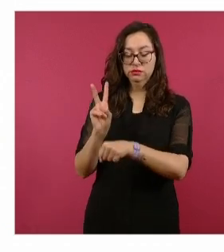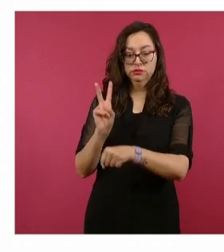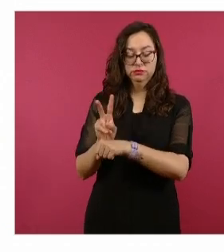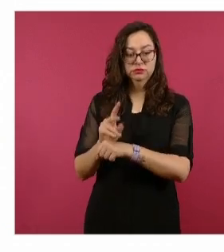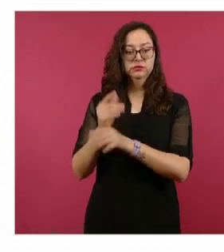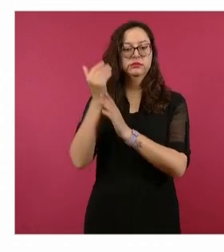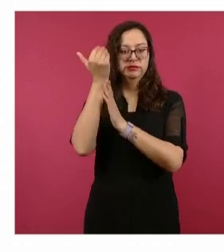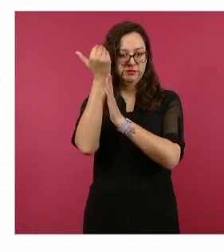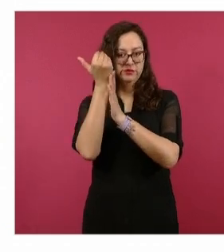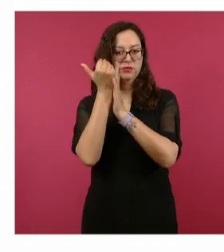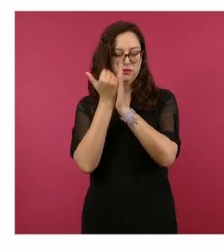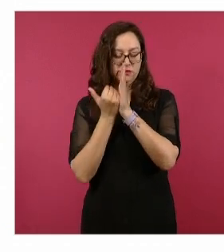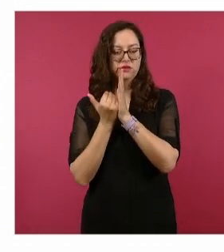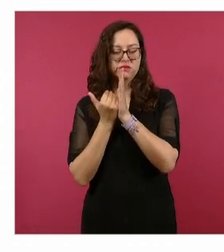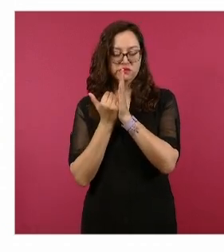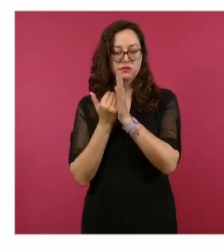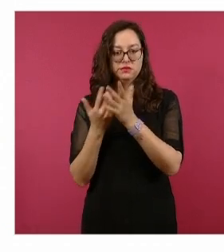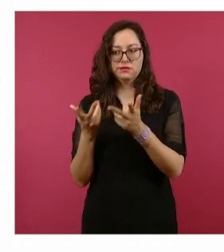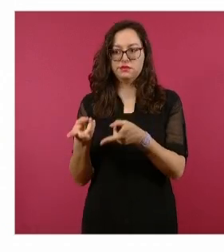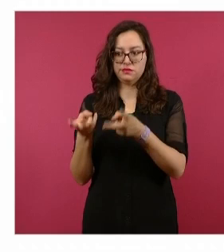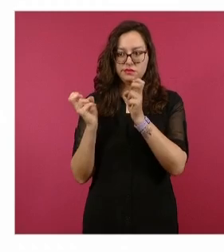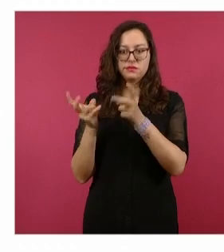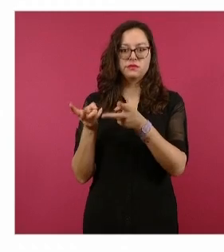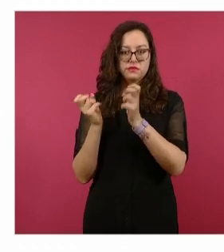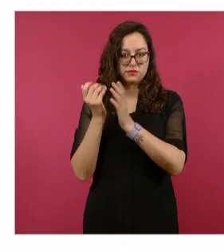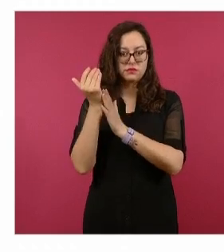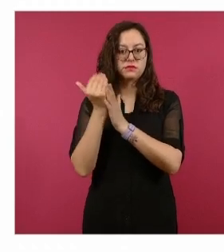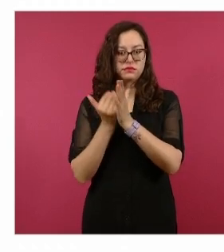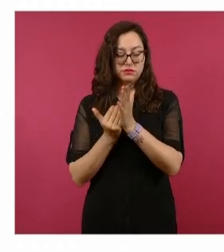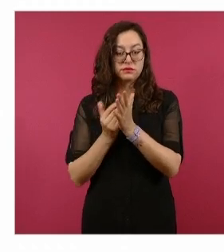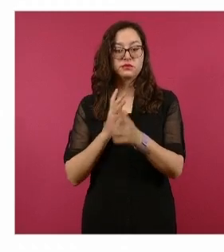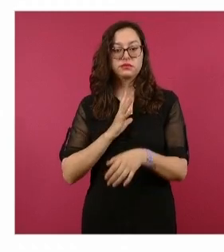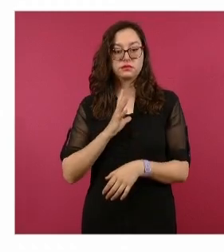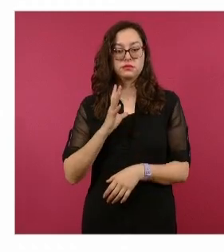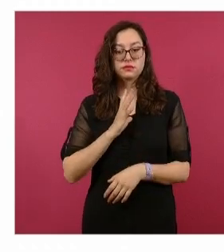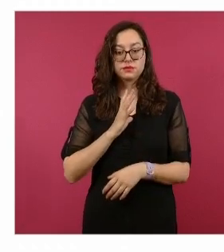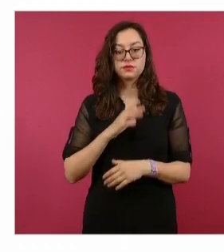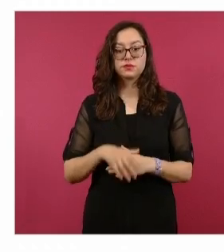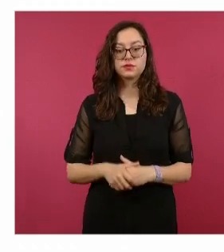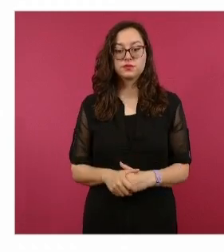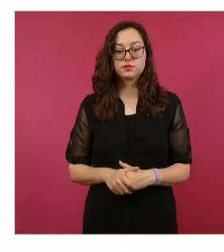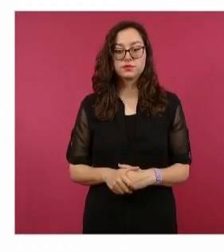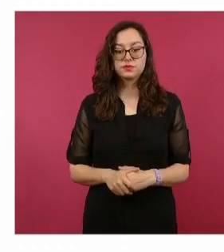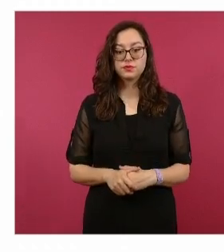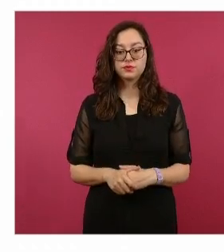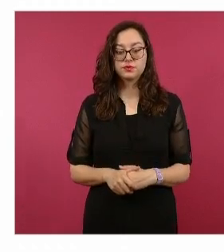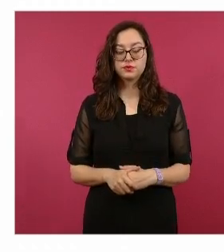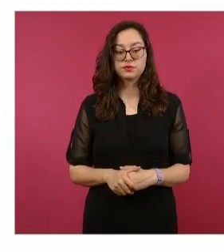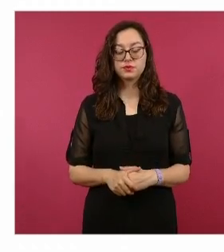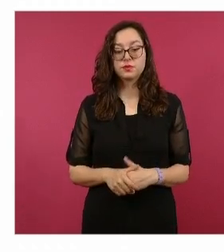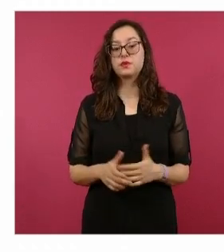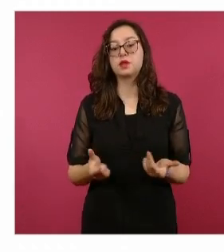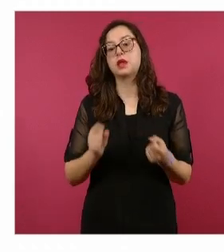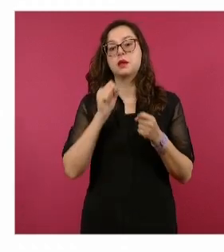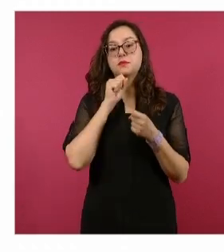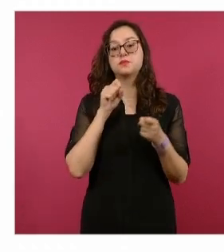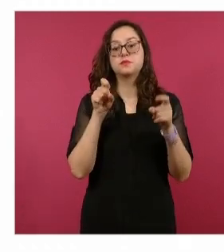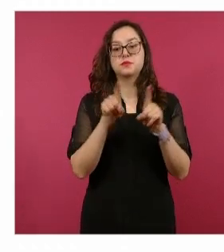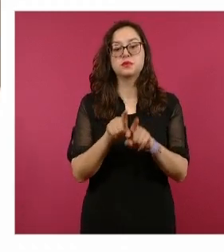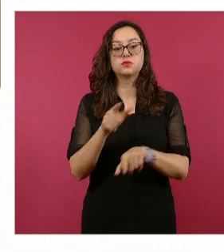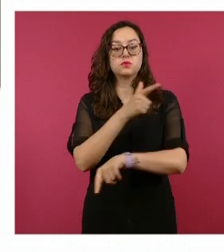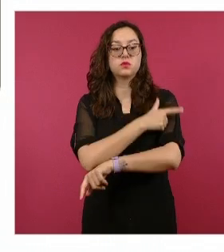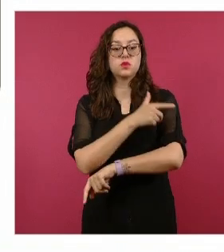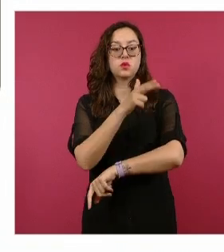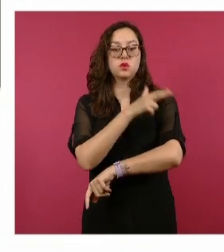a 187 en febrero del presente año. Como resultado del incremento del despliegue de efectivos de la Guardia